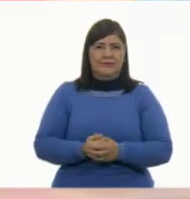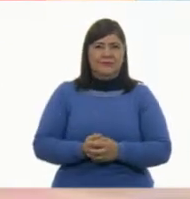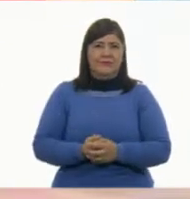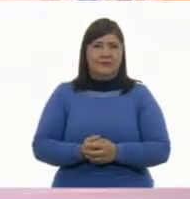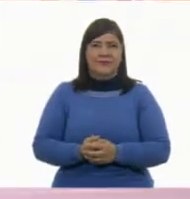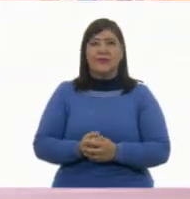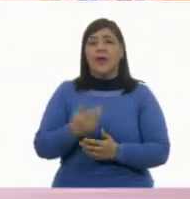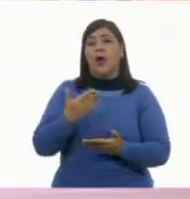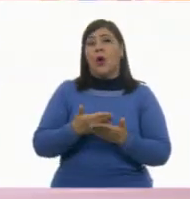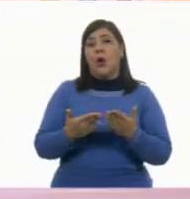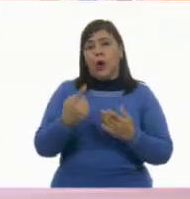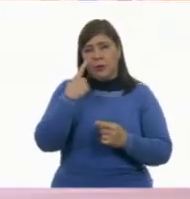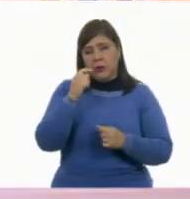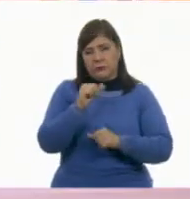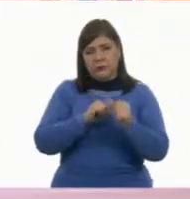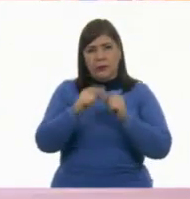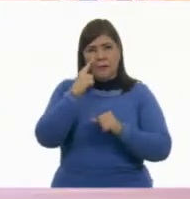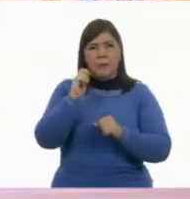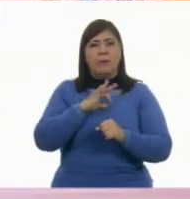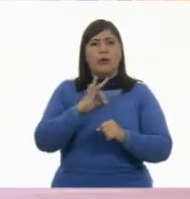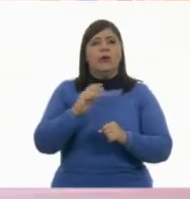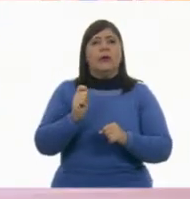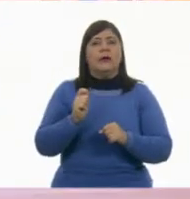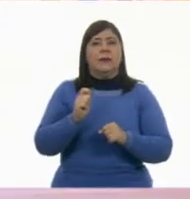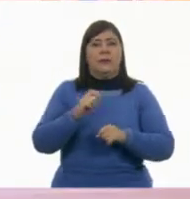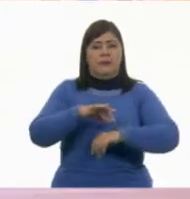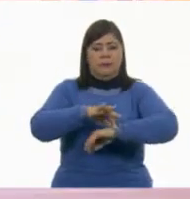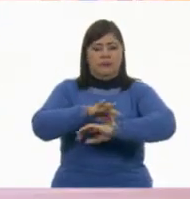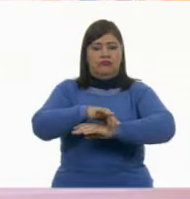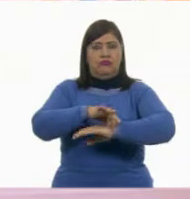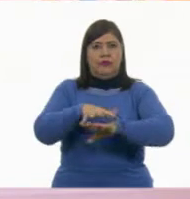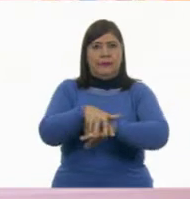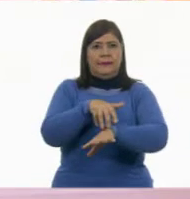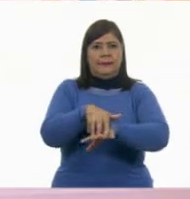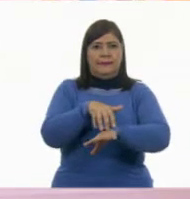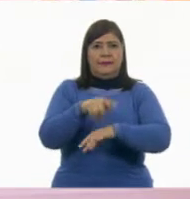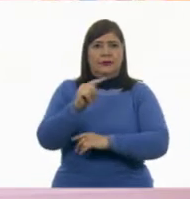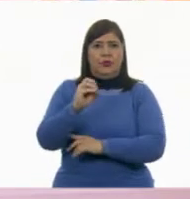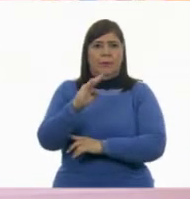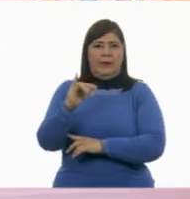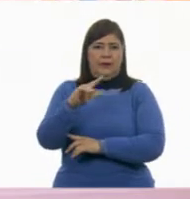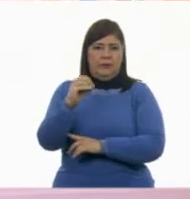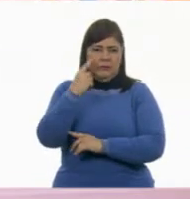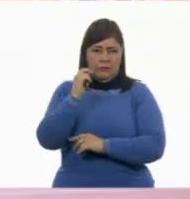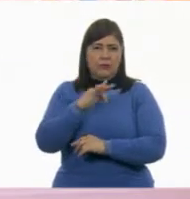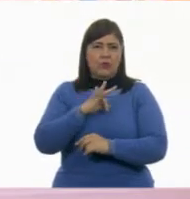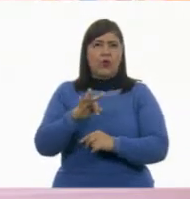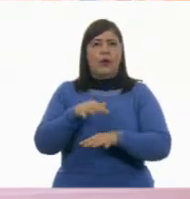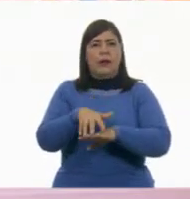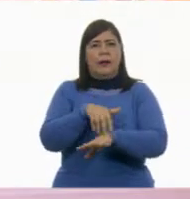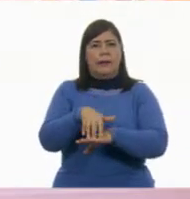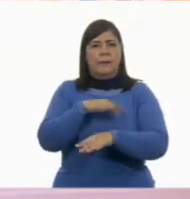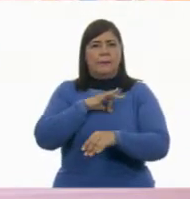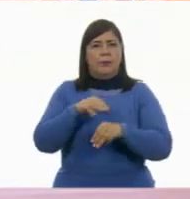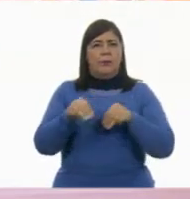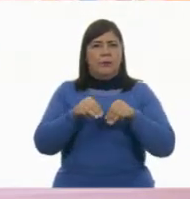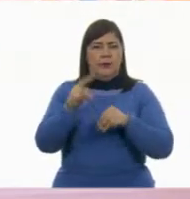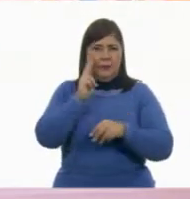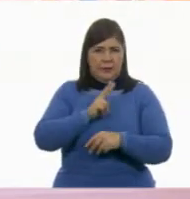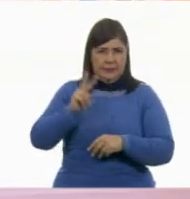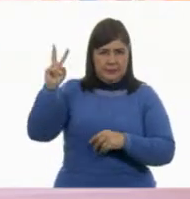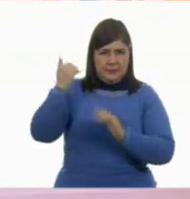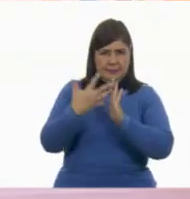1, 2, 3, 4, 5, 6, 7, 8. Ahora vamos a mover los tobillos. La articulación de los tobillos, que es la que nos permite mover los pies, vamos a mover hacia la